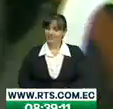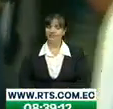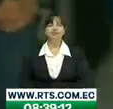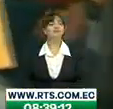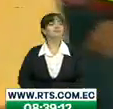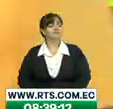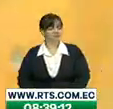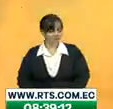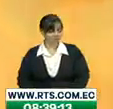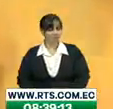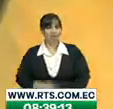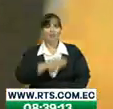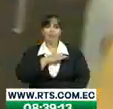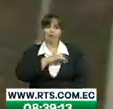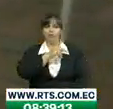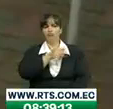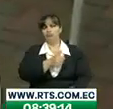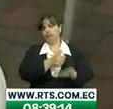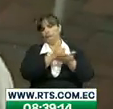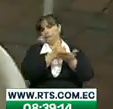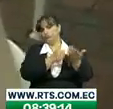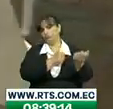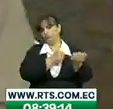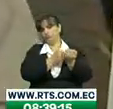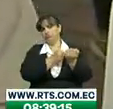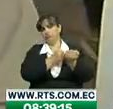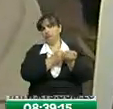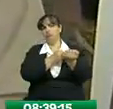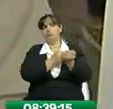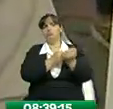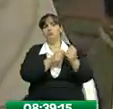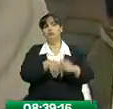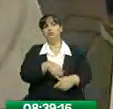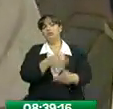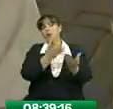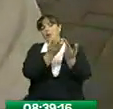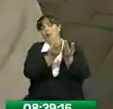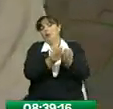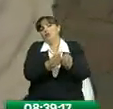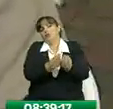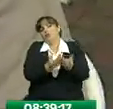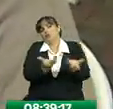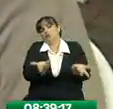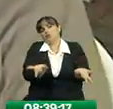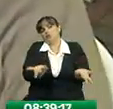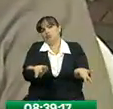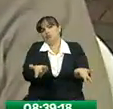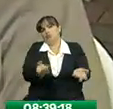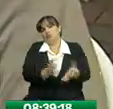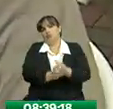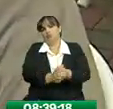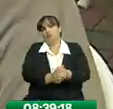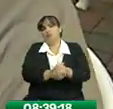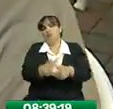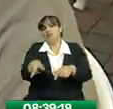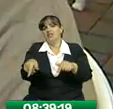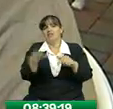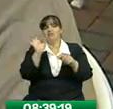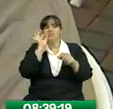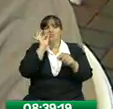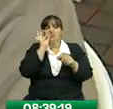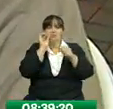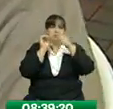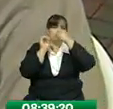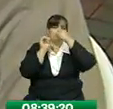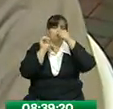los policías, porque la verdad que, así como dice, no se alcanzan. Sí, los policías. Hay bastante hachero, hay bastantes. ¿Por